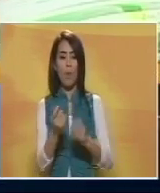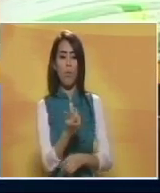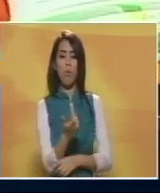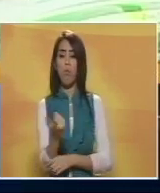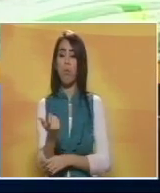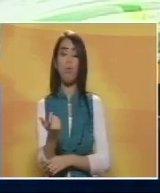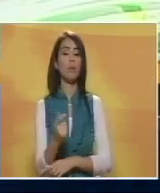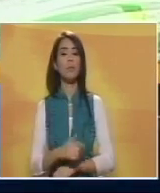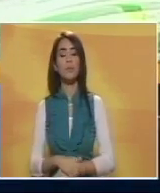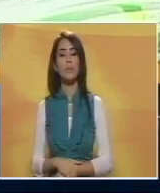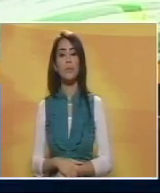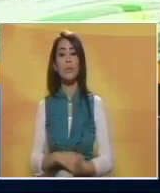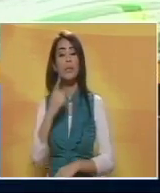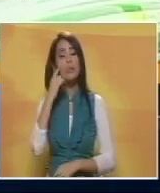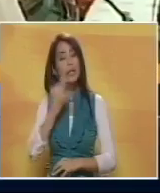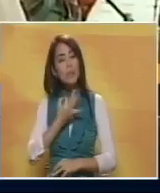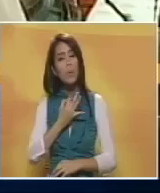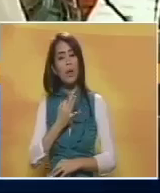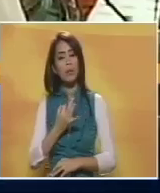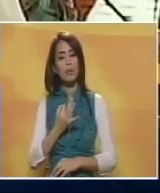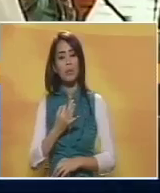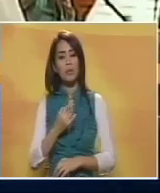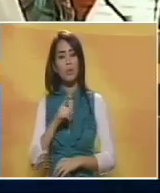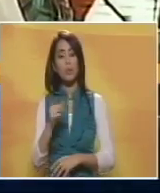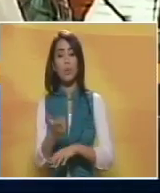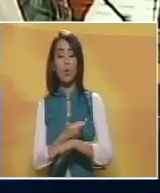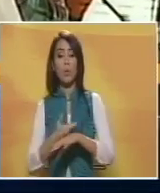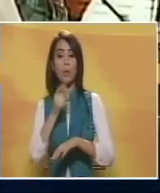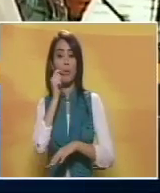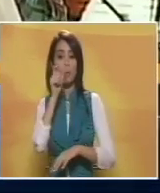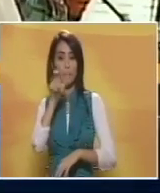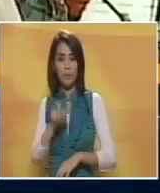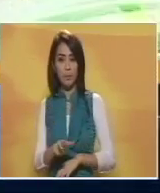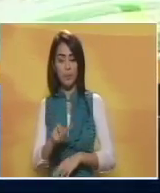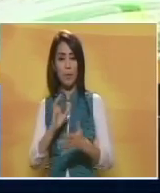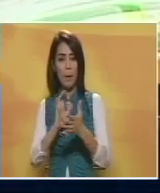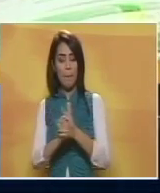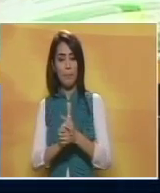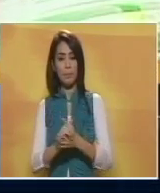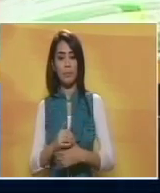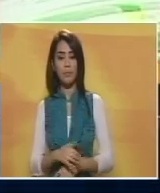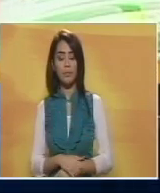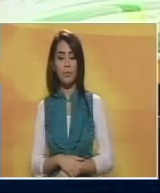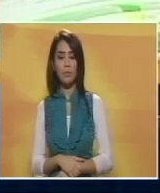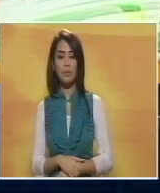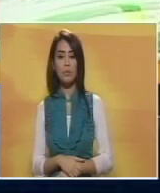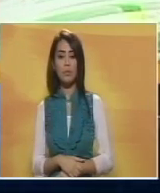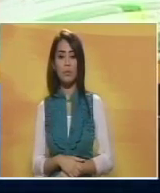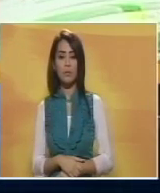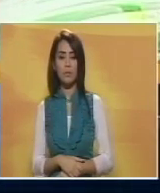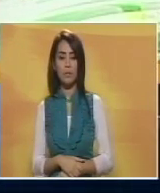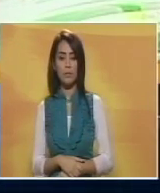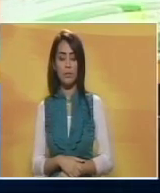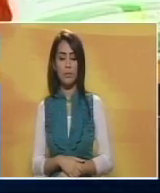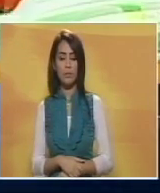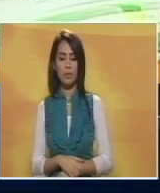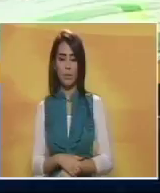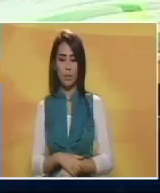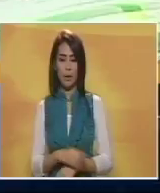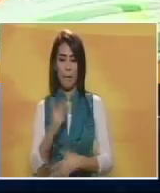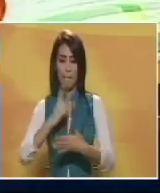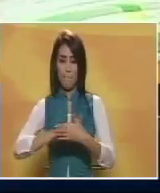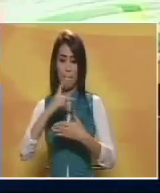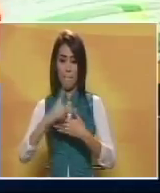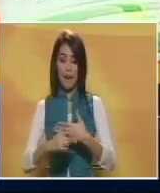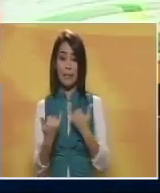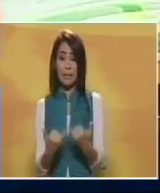así vamos. Ten la seguridad, junto al gobernador, compañero Justo Noguera Pietri, voy a hacer un plan